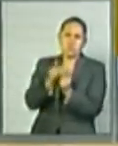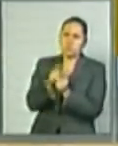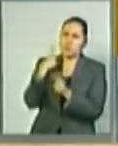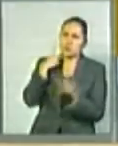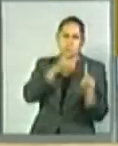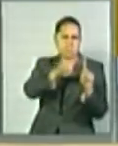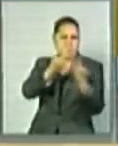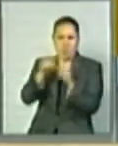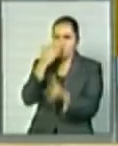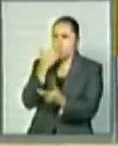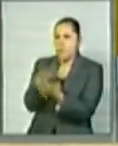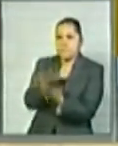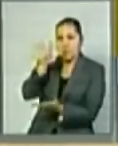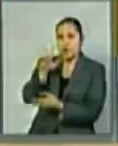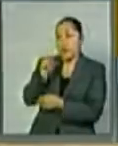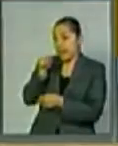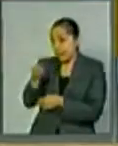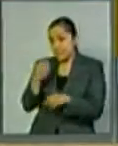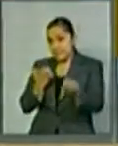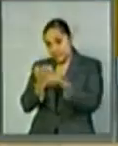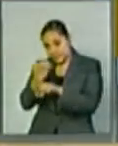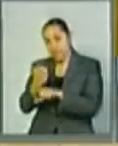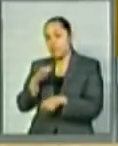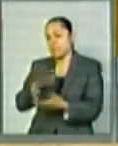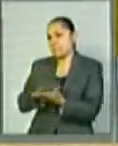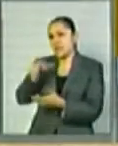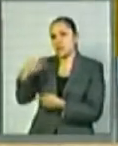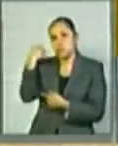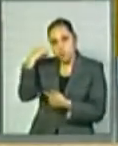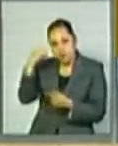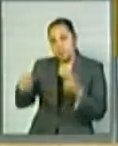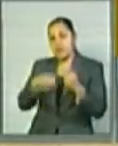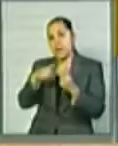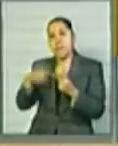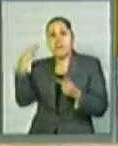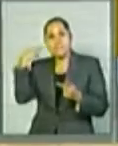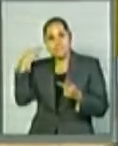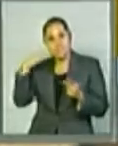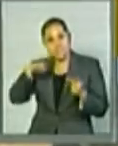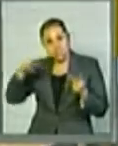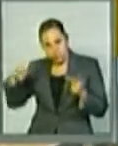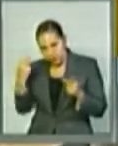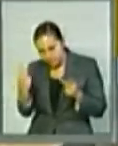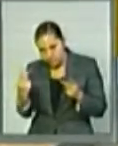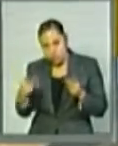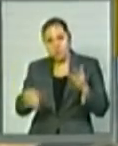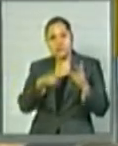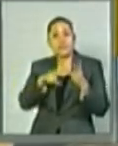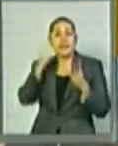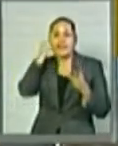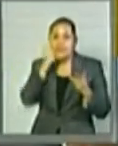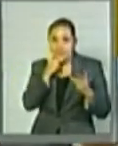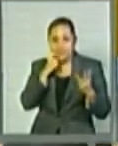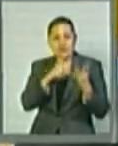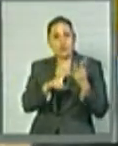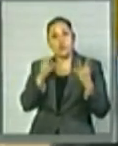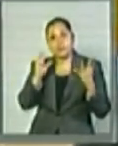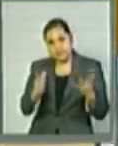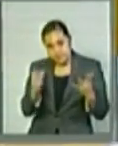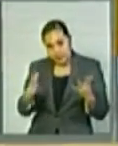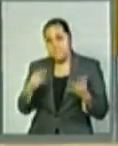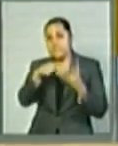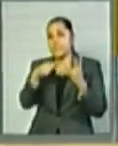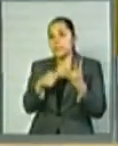alcaldes asesinados, Michoacán con 2. Y en estos 2 nuevos casos, Guerrero y Chiapas, que se suman a estos ocurridos